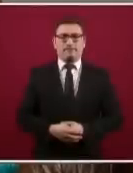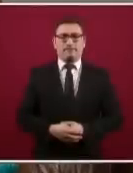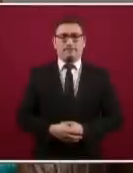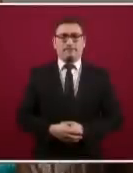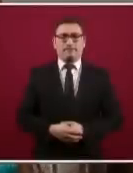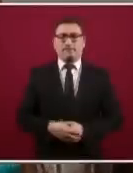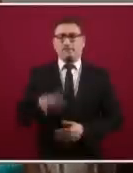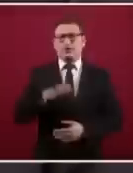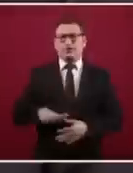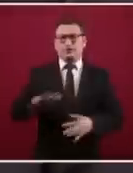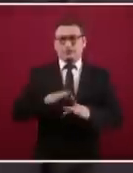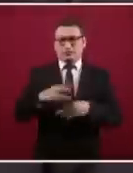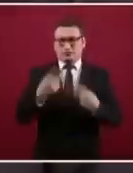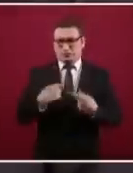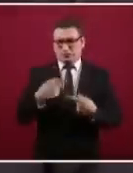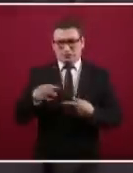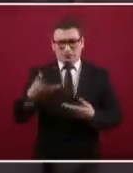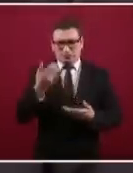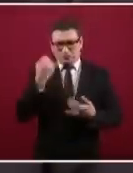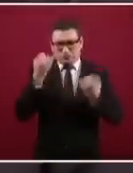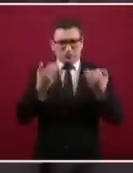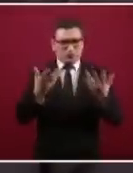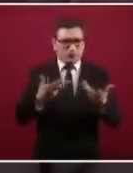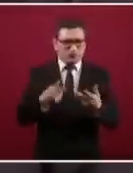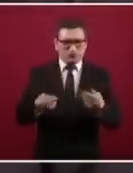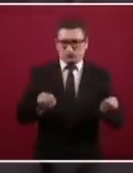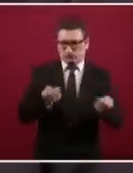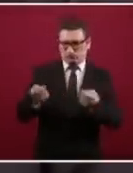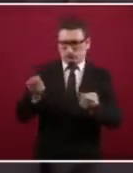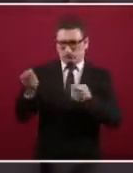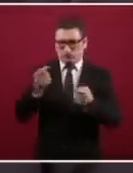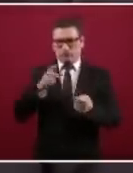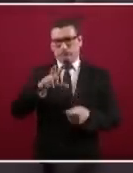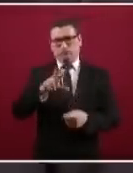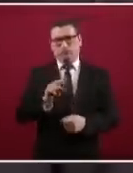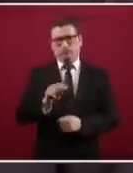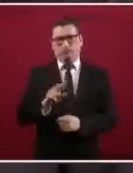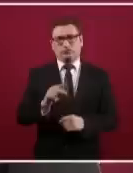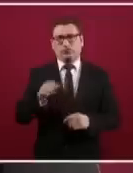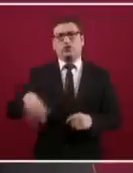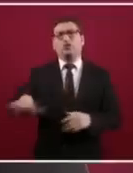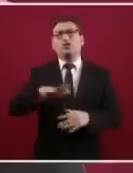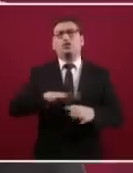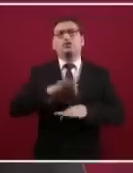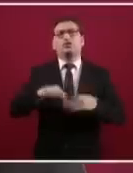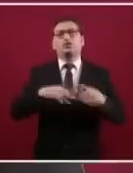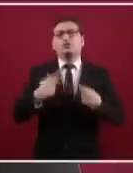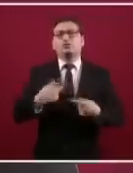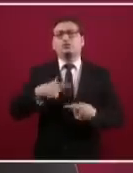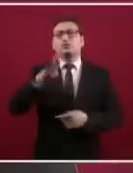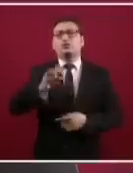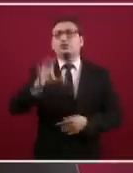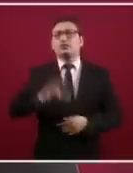una ciudadanía imaginaria, manipulable. Los ciudadanos de Baja California